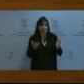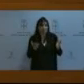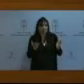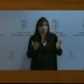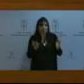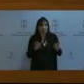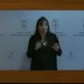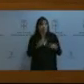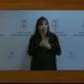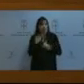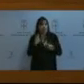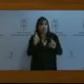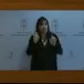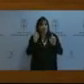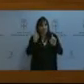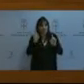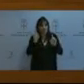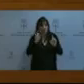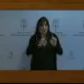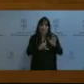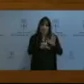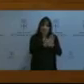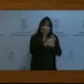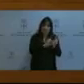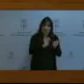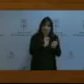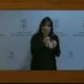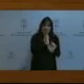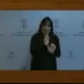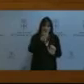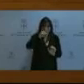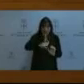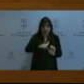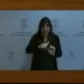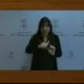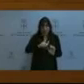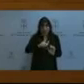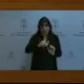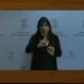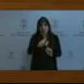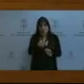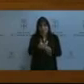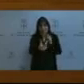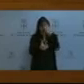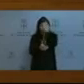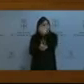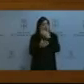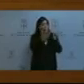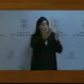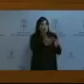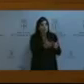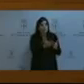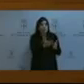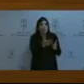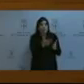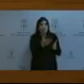de crédito que se aprobará en esta Cámara es eliminar la